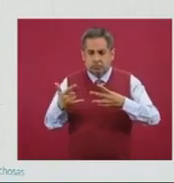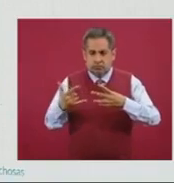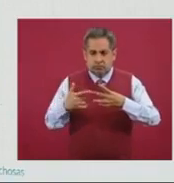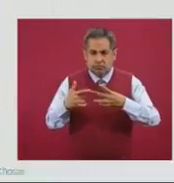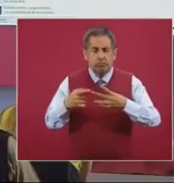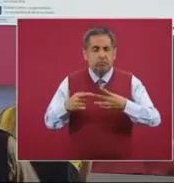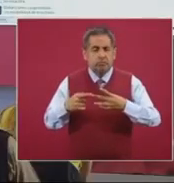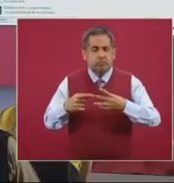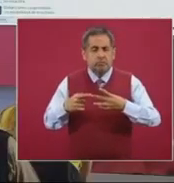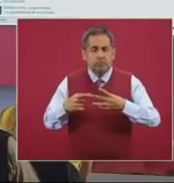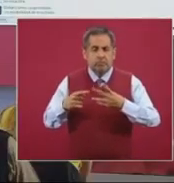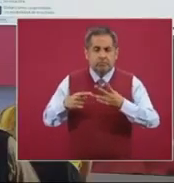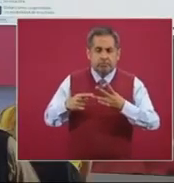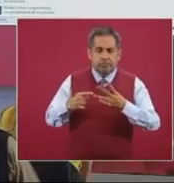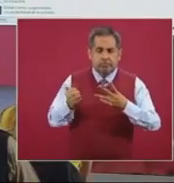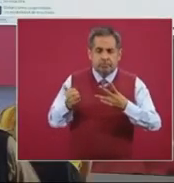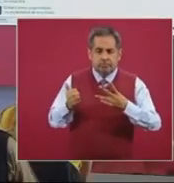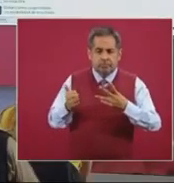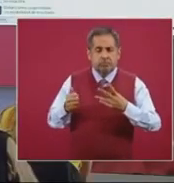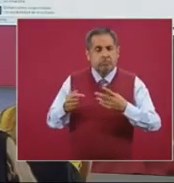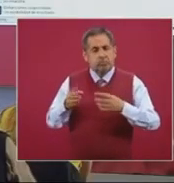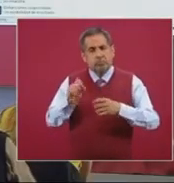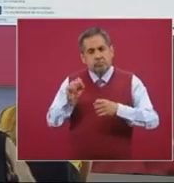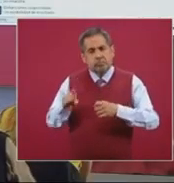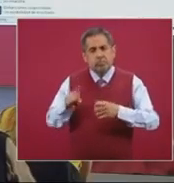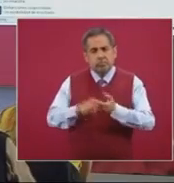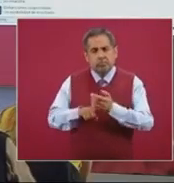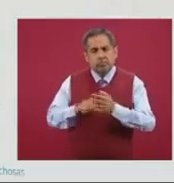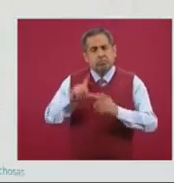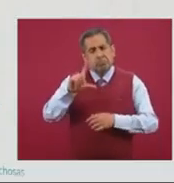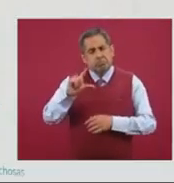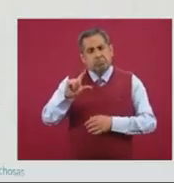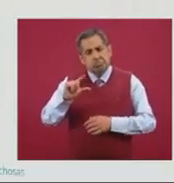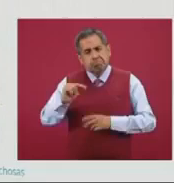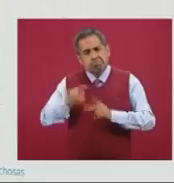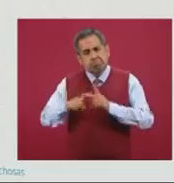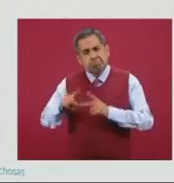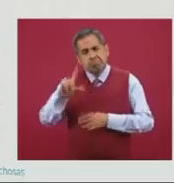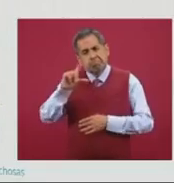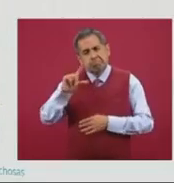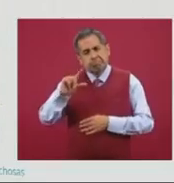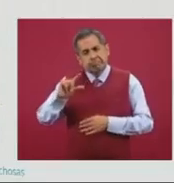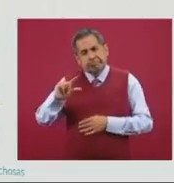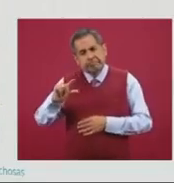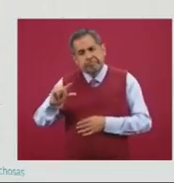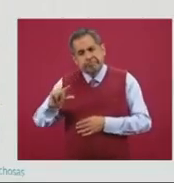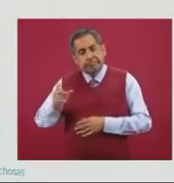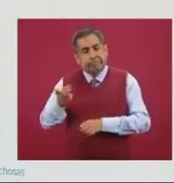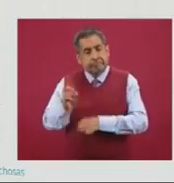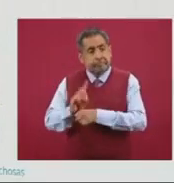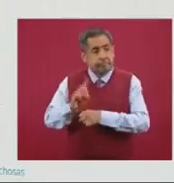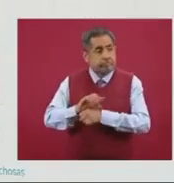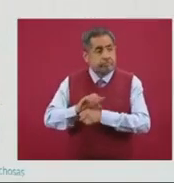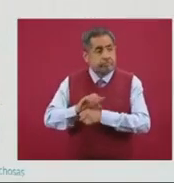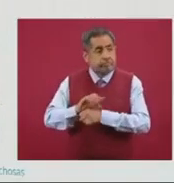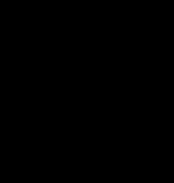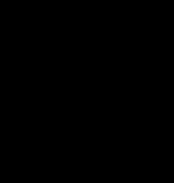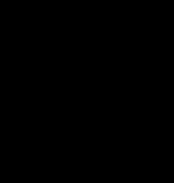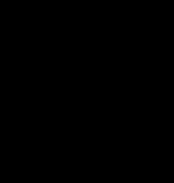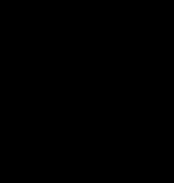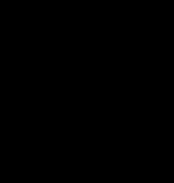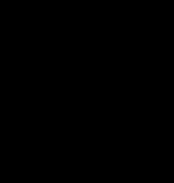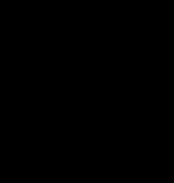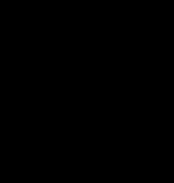primera día de agosto también empezamos a ver una reducción en el número diario y por lo tanto